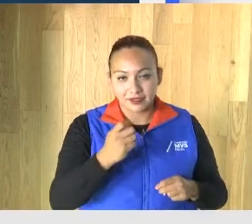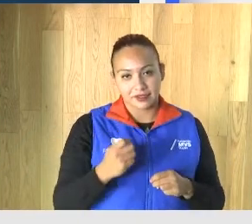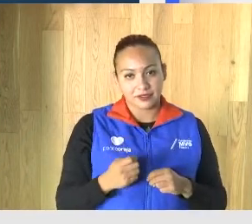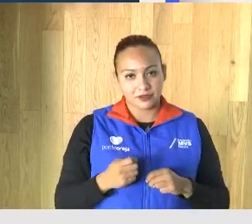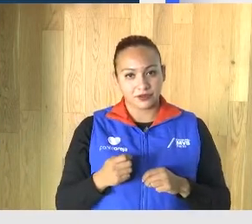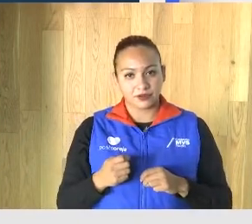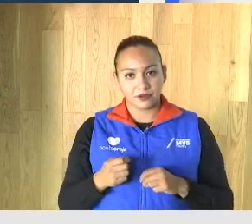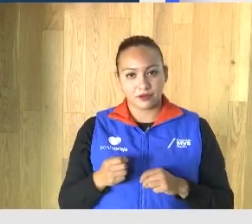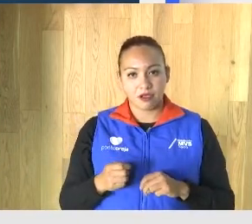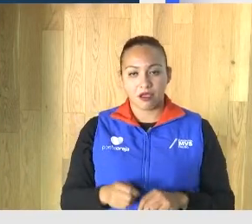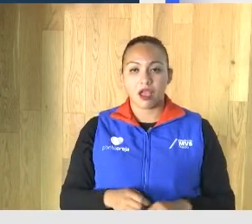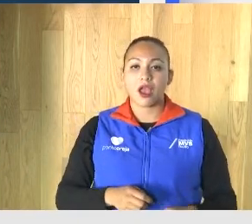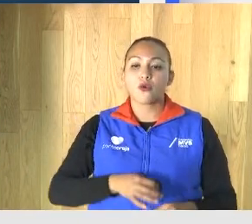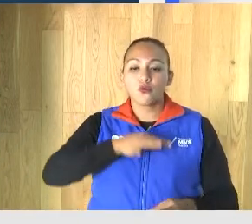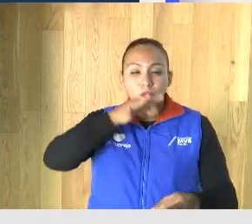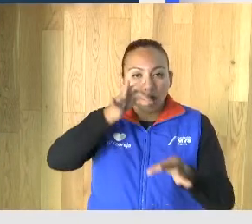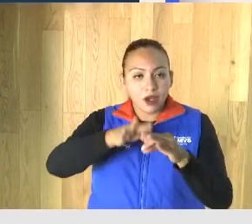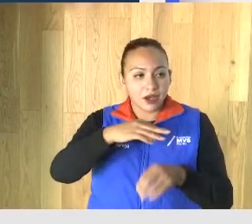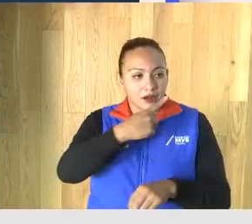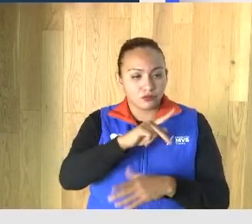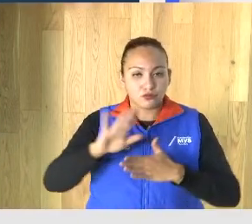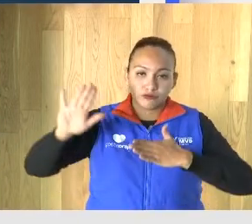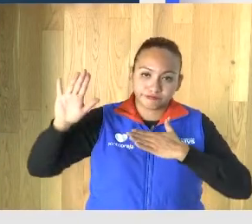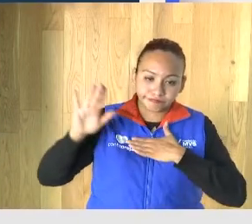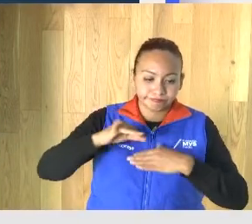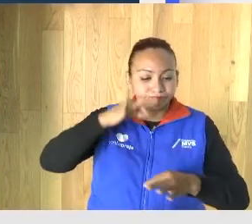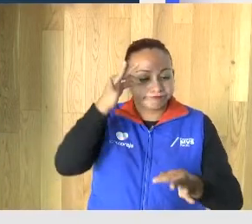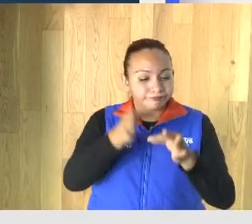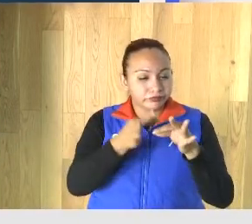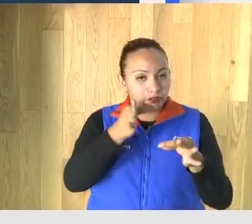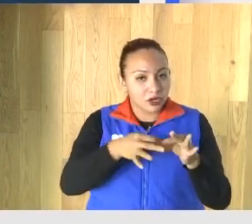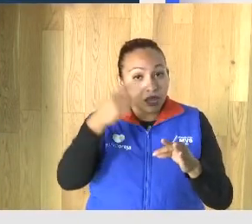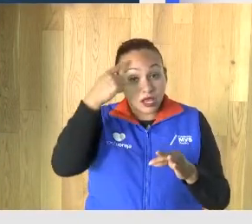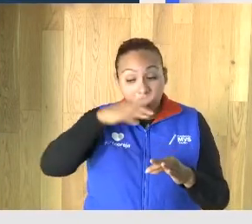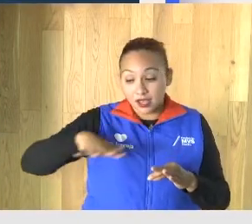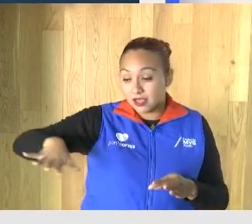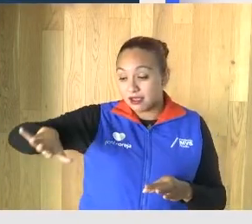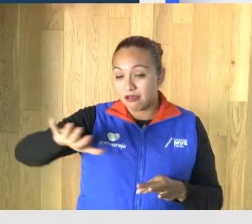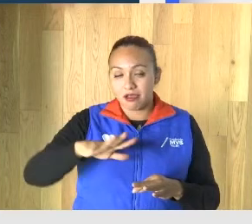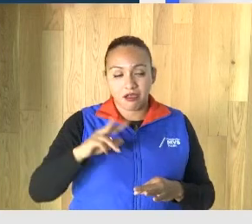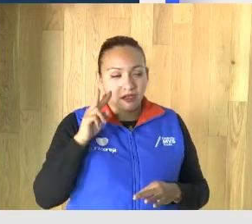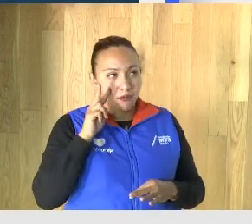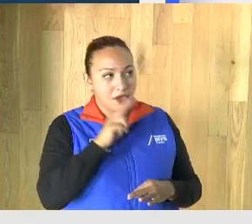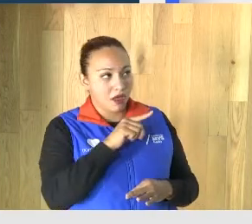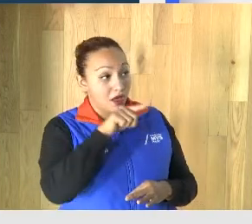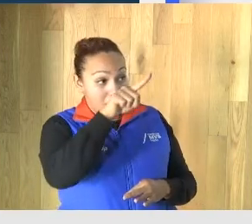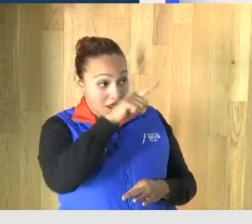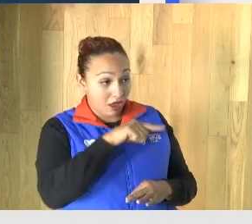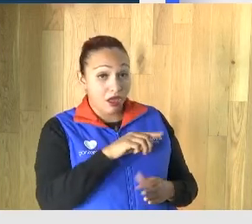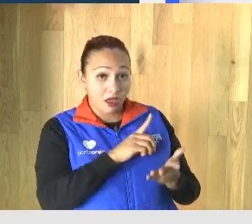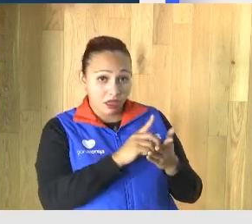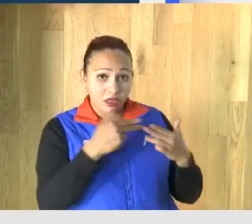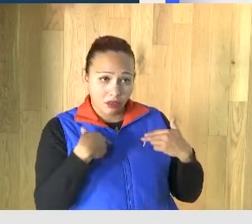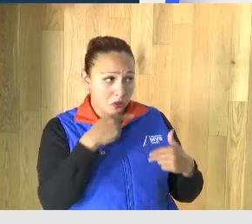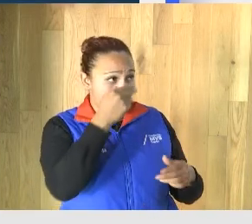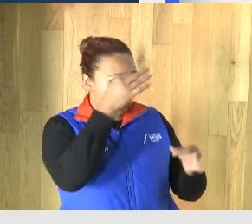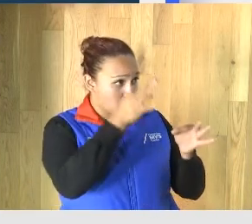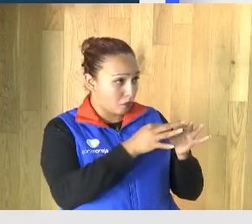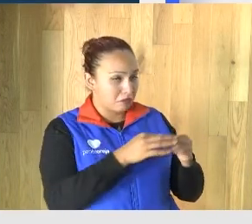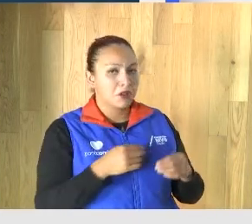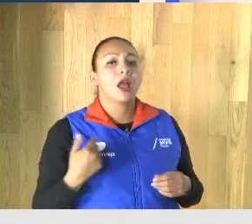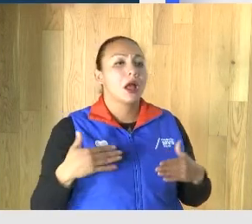y que eso vaya transformando también la visión, digamos, que la sociedad tiene del sector empresarial. Otro